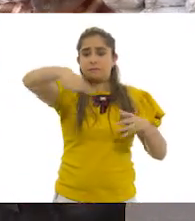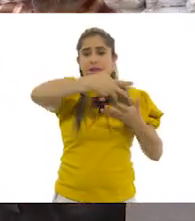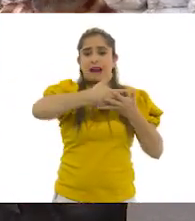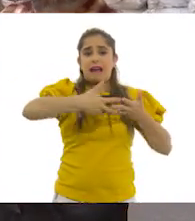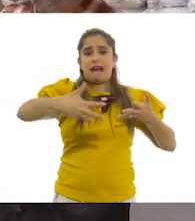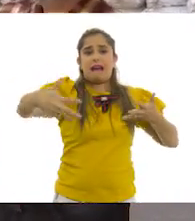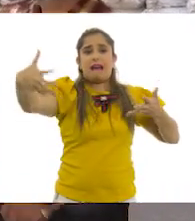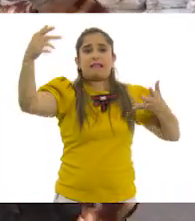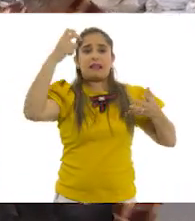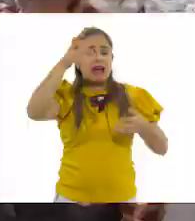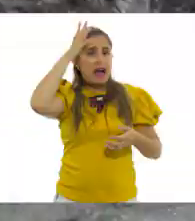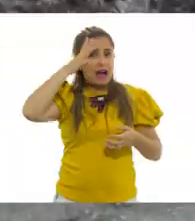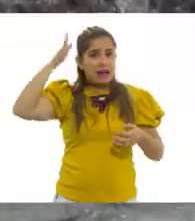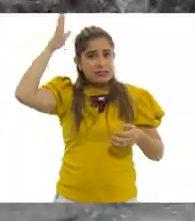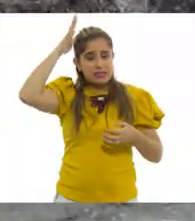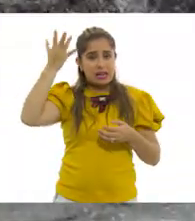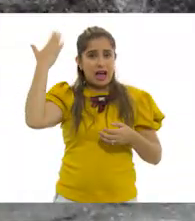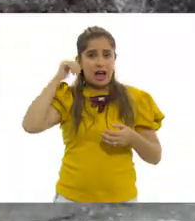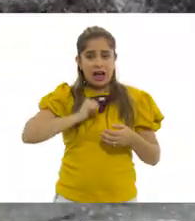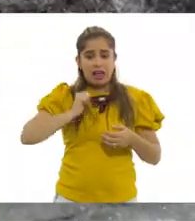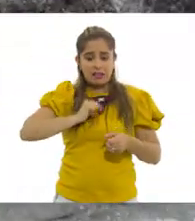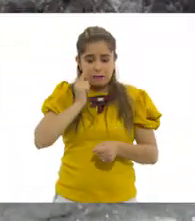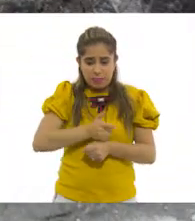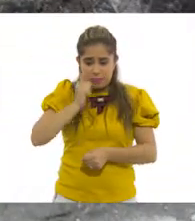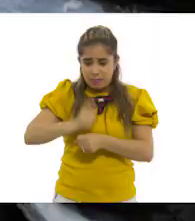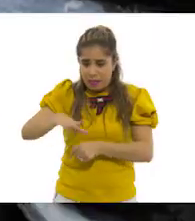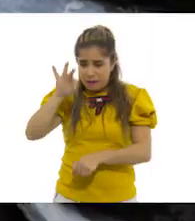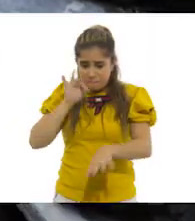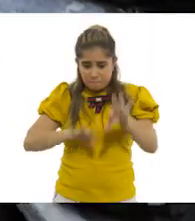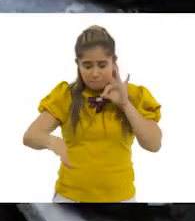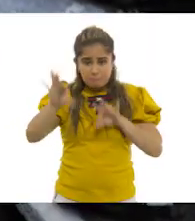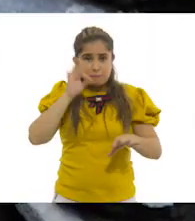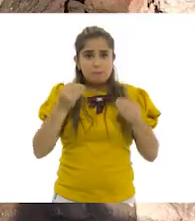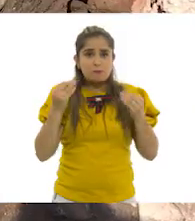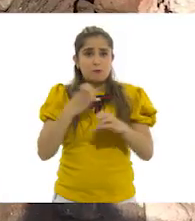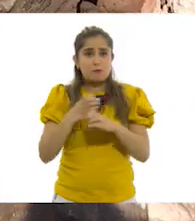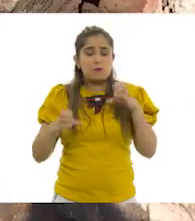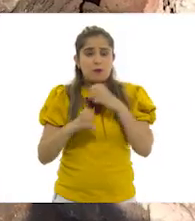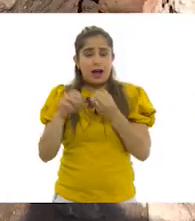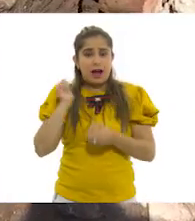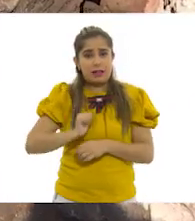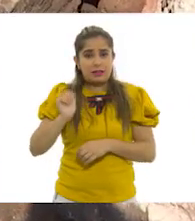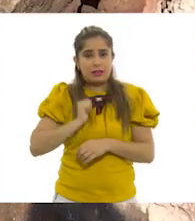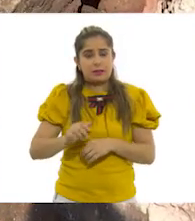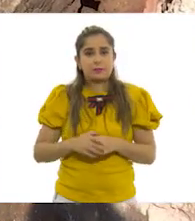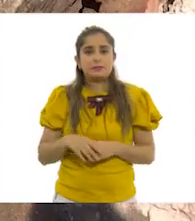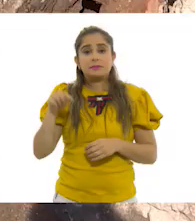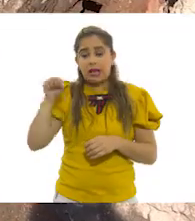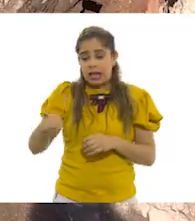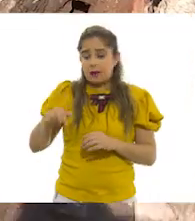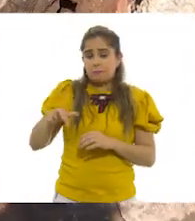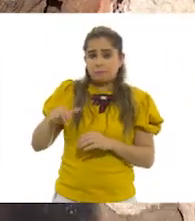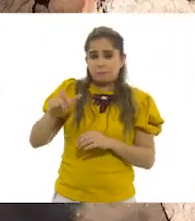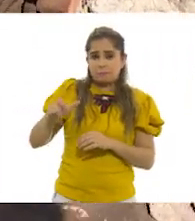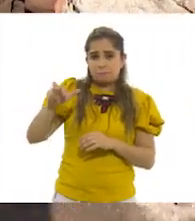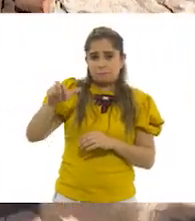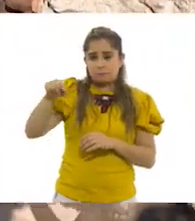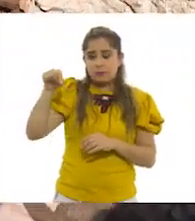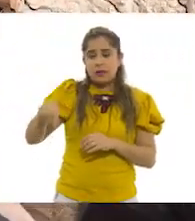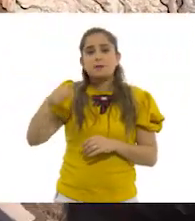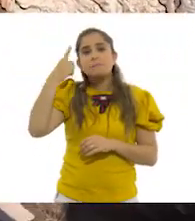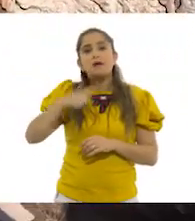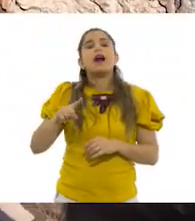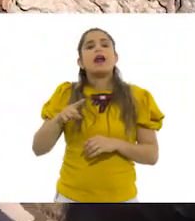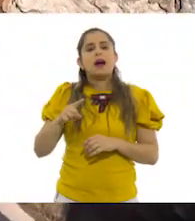todo esto está lleno de vestigios arqueológicos. A ver, una cuestión más en lo que caminamos para acá, ¿sí te parece? Esta escalinata está adosada al juego de pelota.